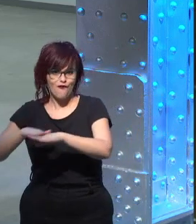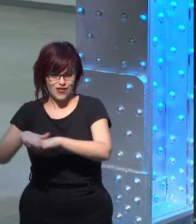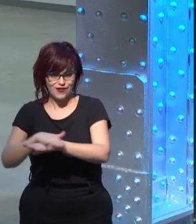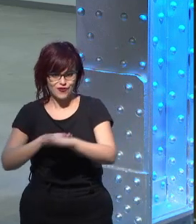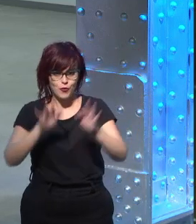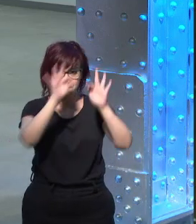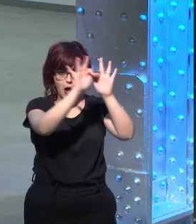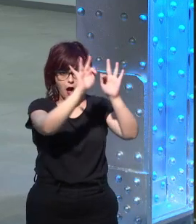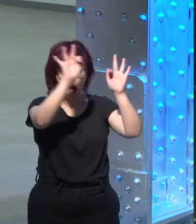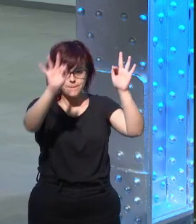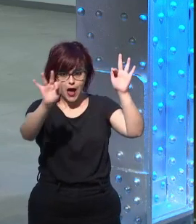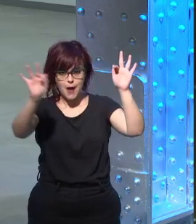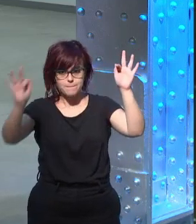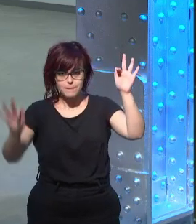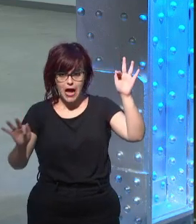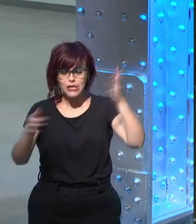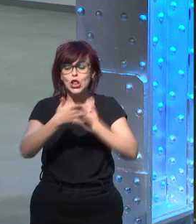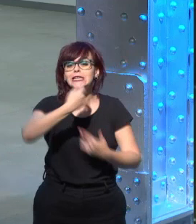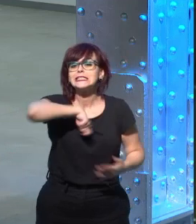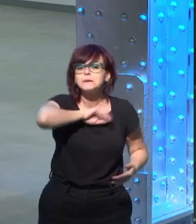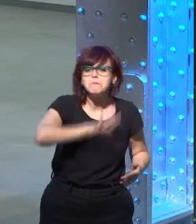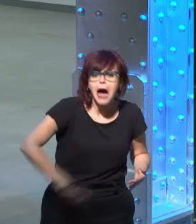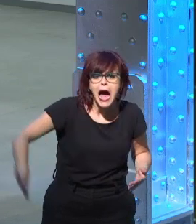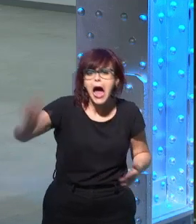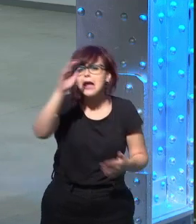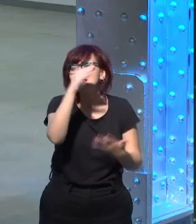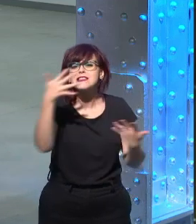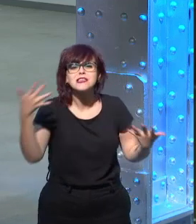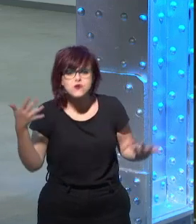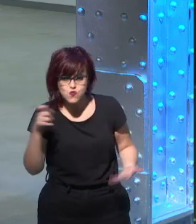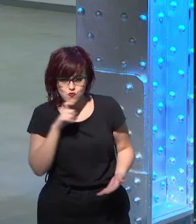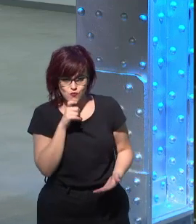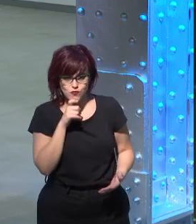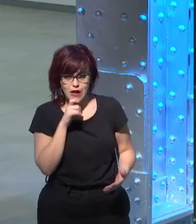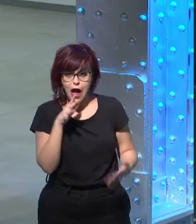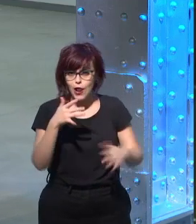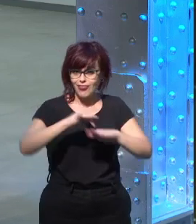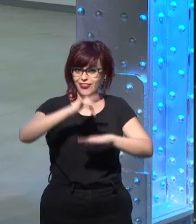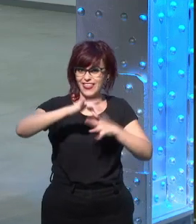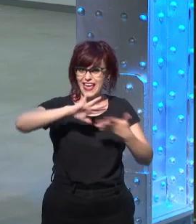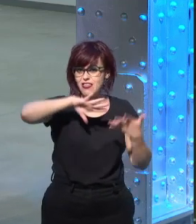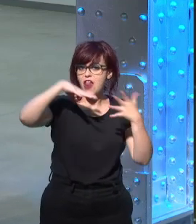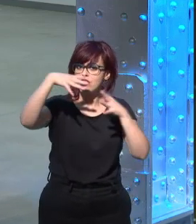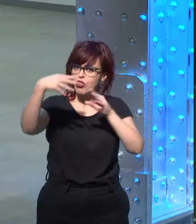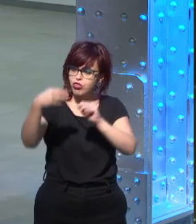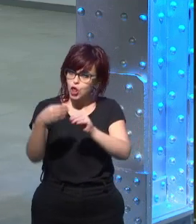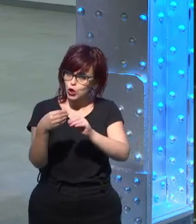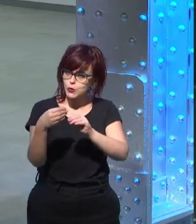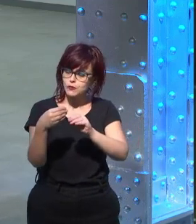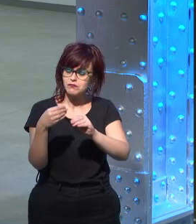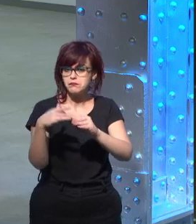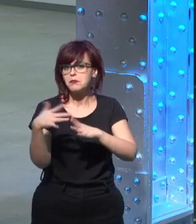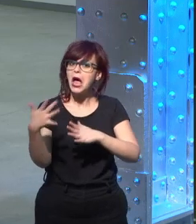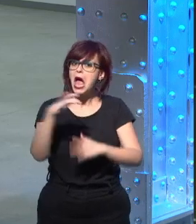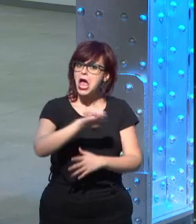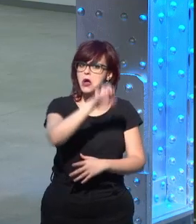proceso, ¿España dónde está? Pues España en digitalización se encuentra en la